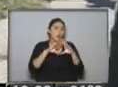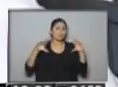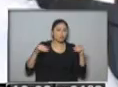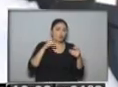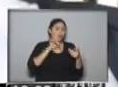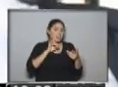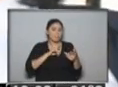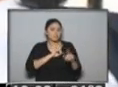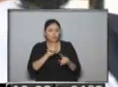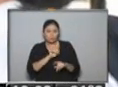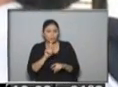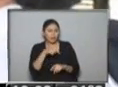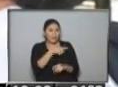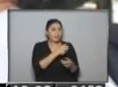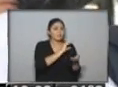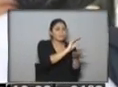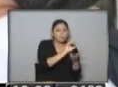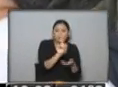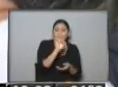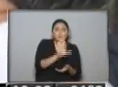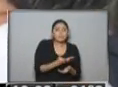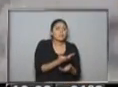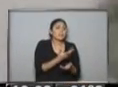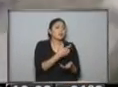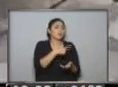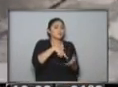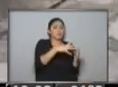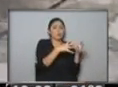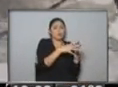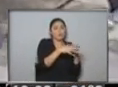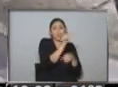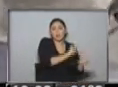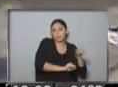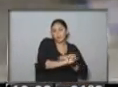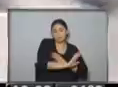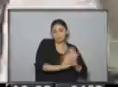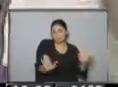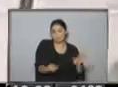ni de leche, ni de calzado. No se estaba entregando nada. No se estaba entregando nada. Nosotros estamos limpiando.